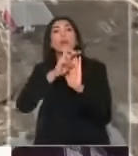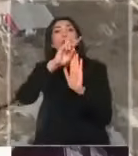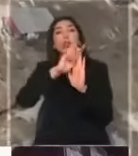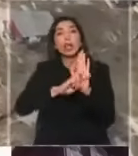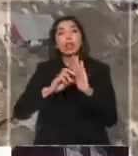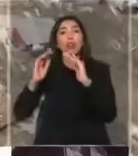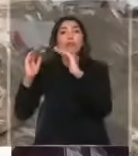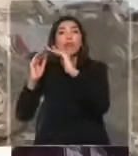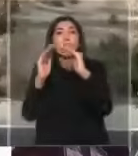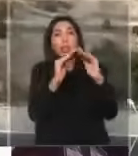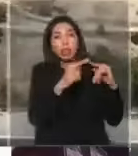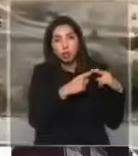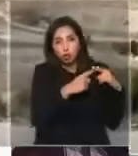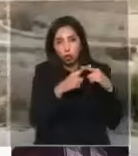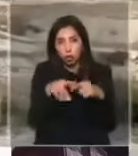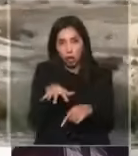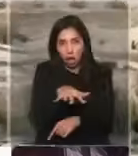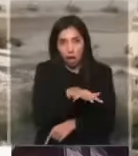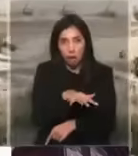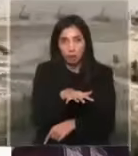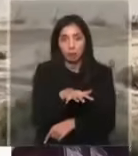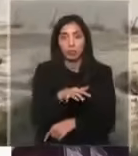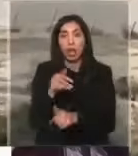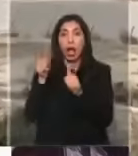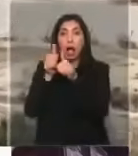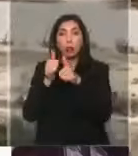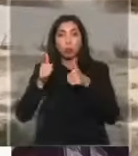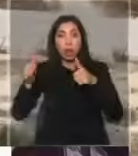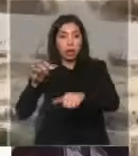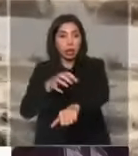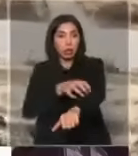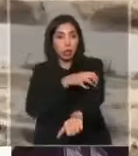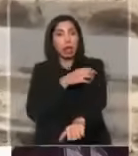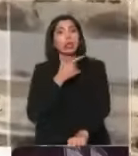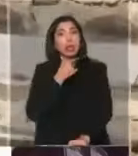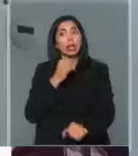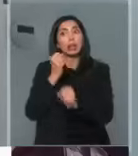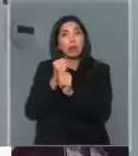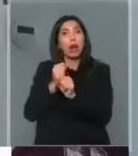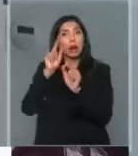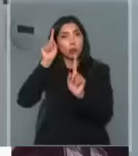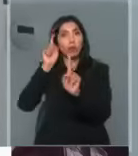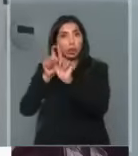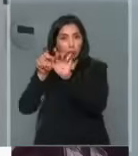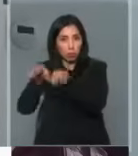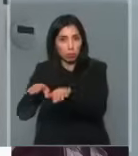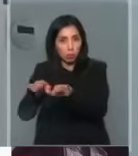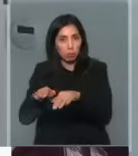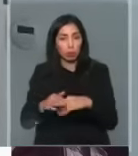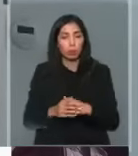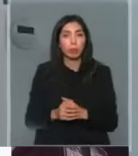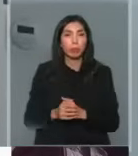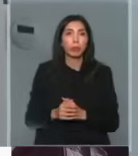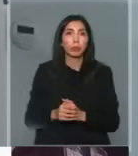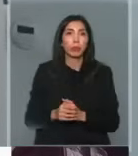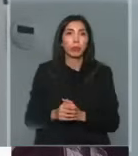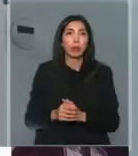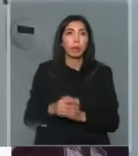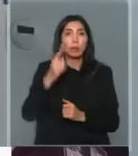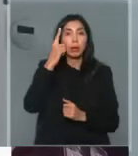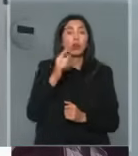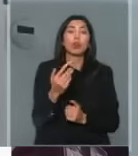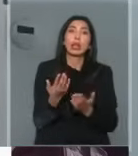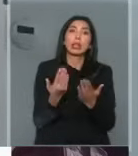social. Autoridades regionales han manifestado su interés de trabajar en este sentido. Pero para ello se requiere un actuar proactivo